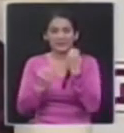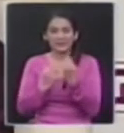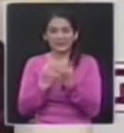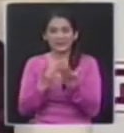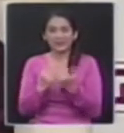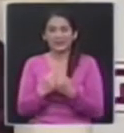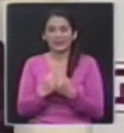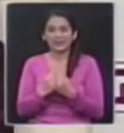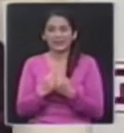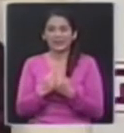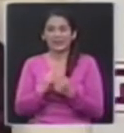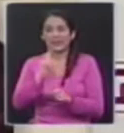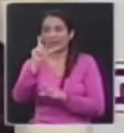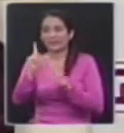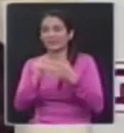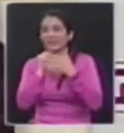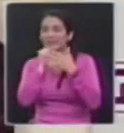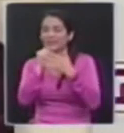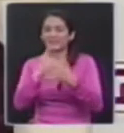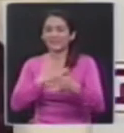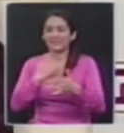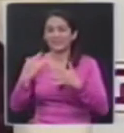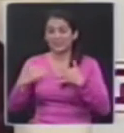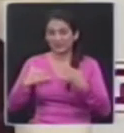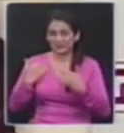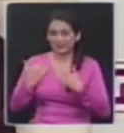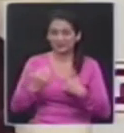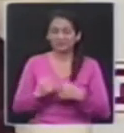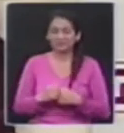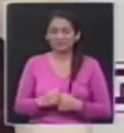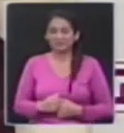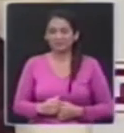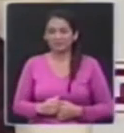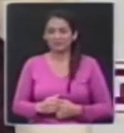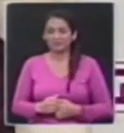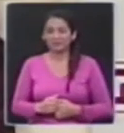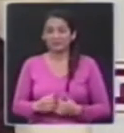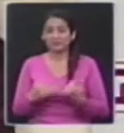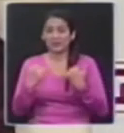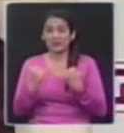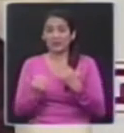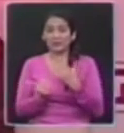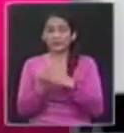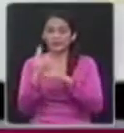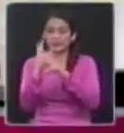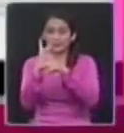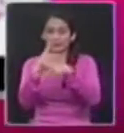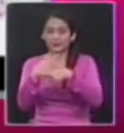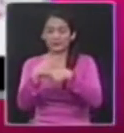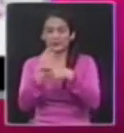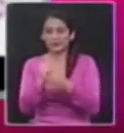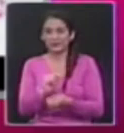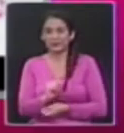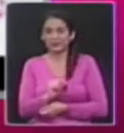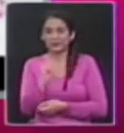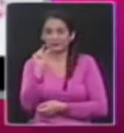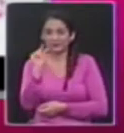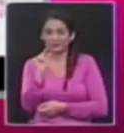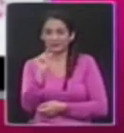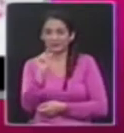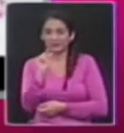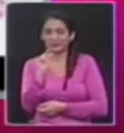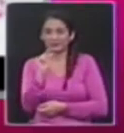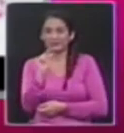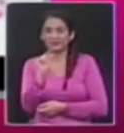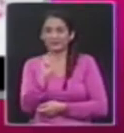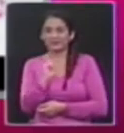lo que tratamos de llevar es un sentimiento de alegría cada vez que alguien consume un producto. Entonces, en esa línea encontramos un socio muy importante que